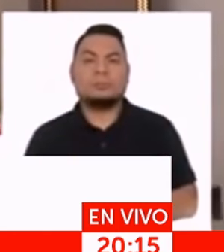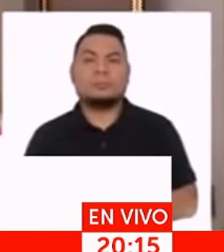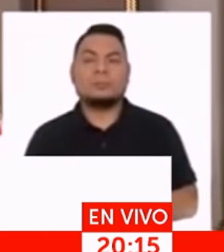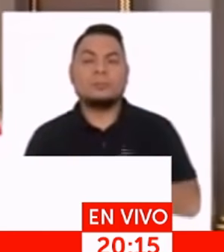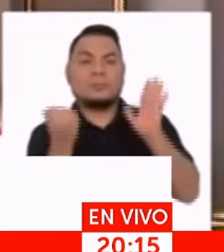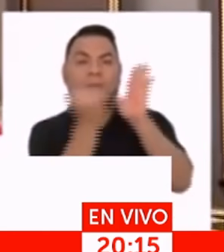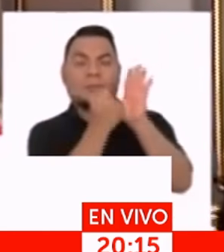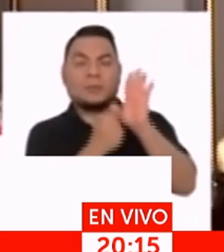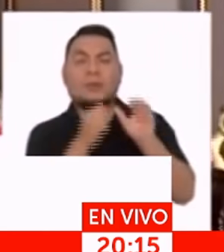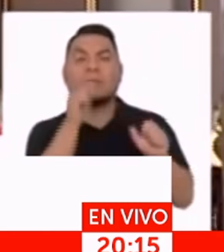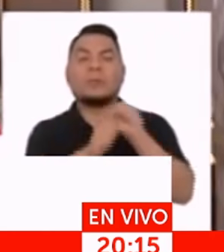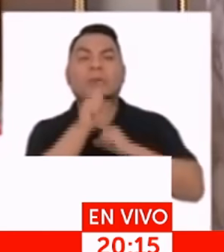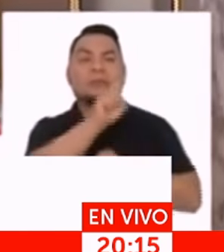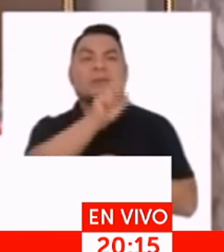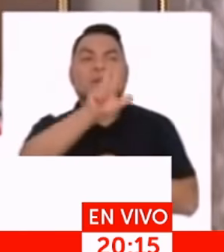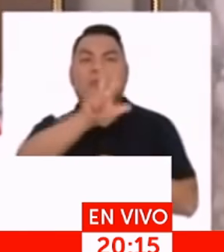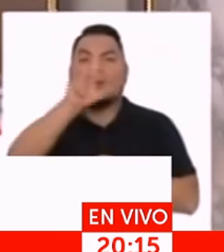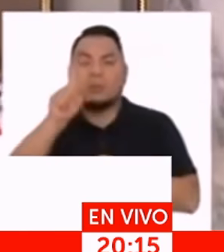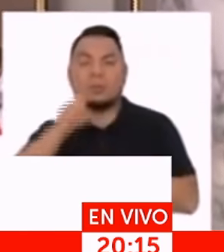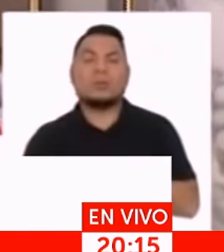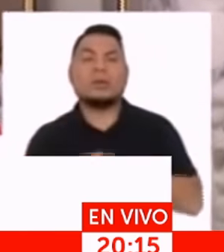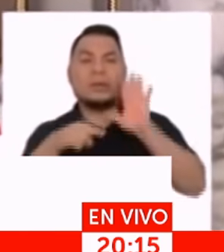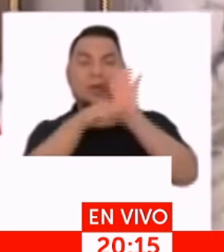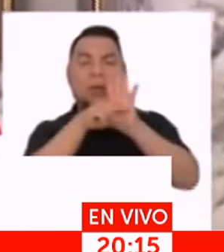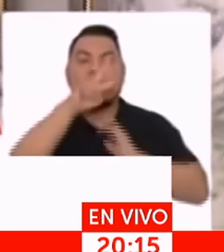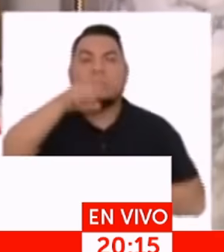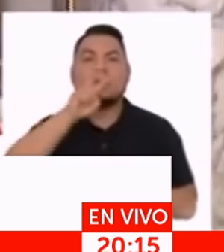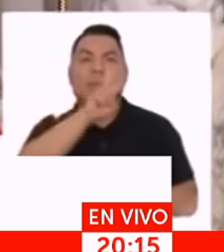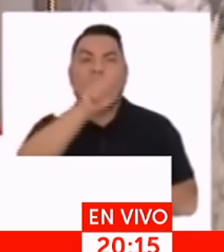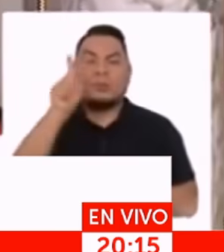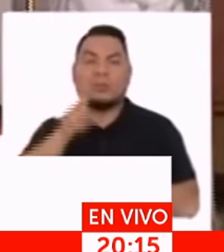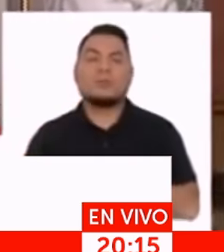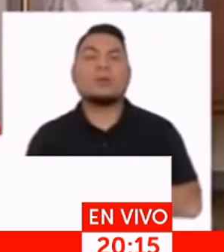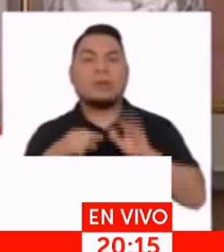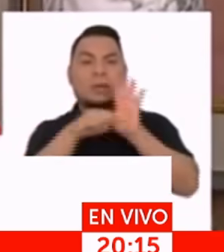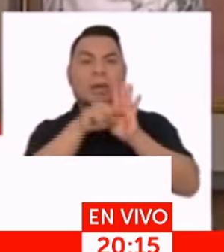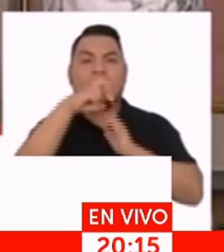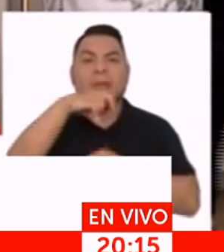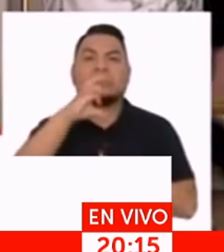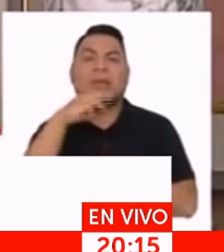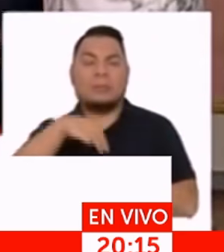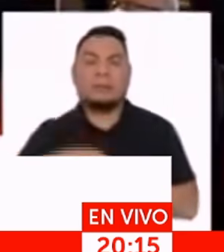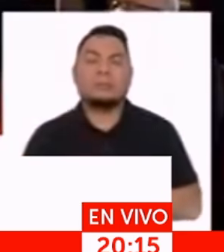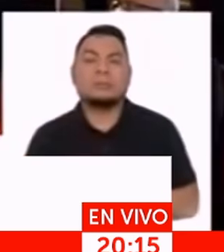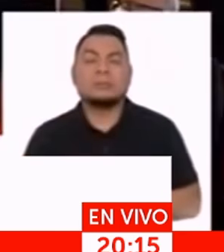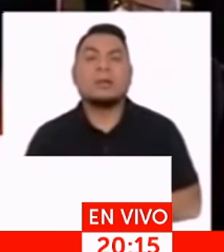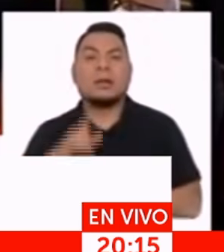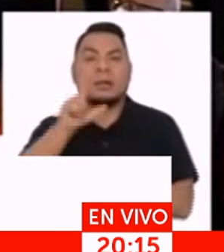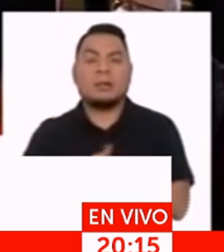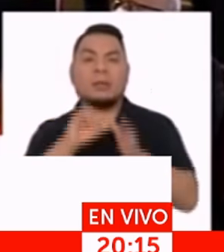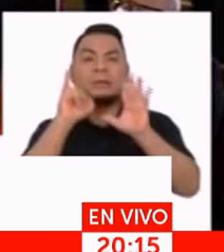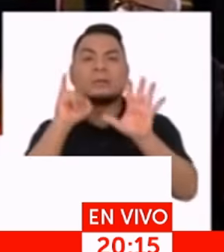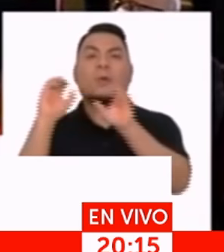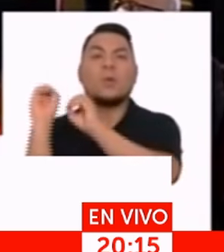de uno de los integrantes de este gabinete, el segundo gabinete del presidente Pedro Castillo Terrones. Escuchemos.